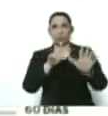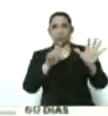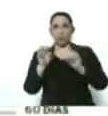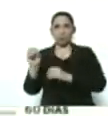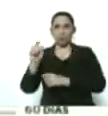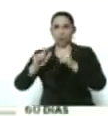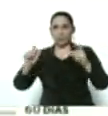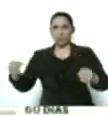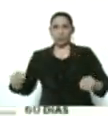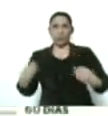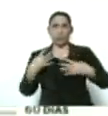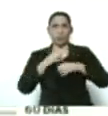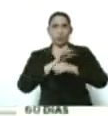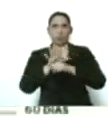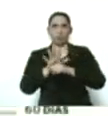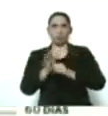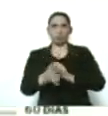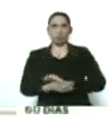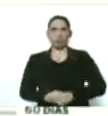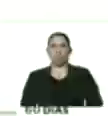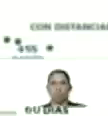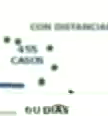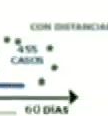369.460 casos.